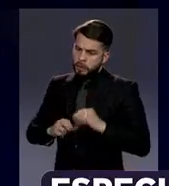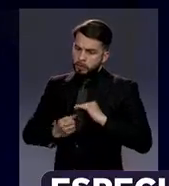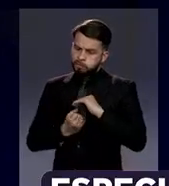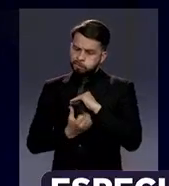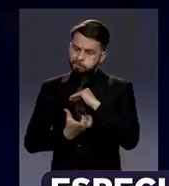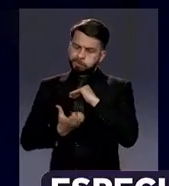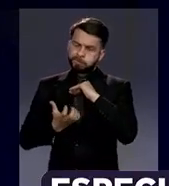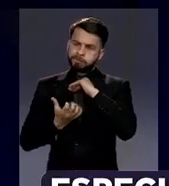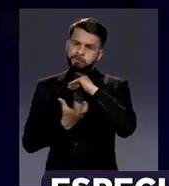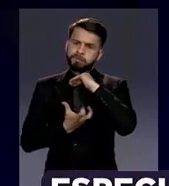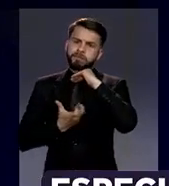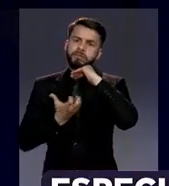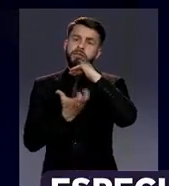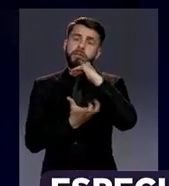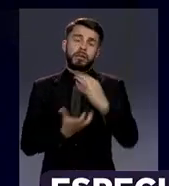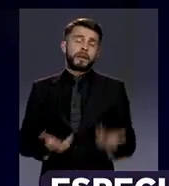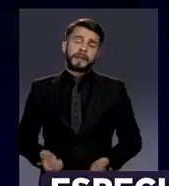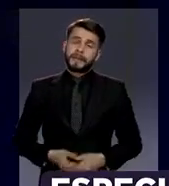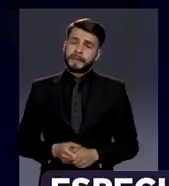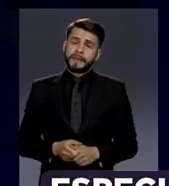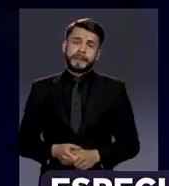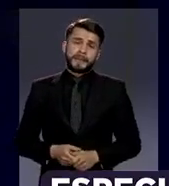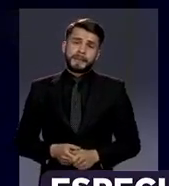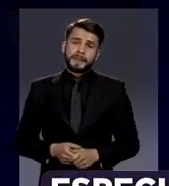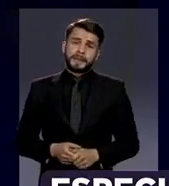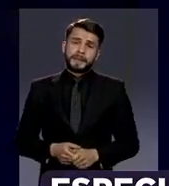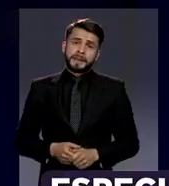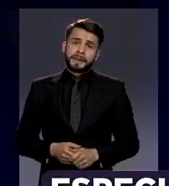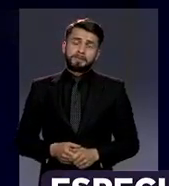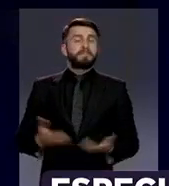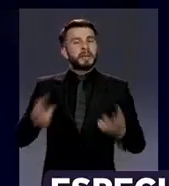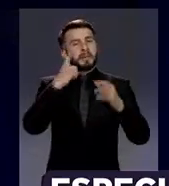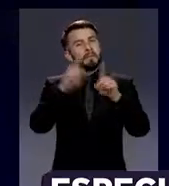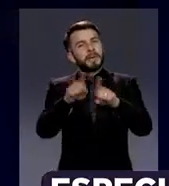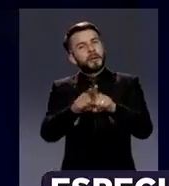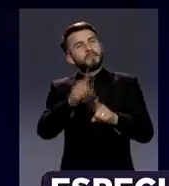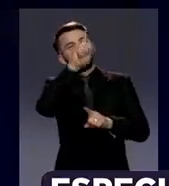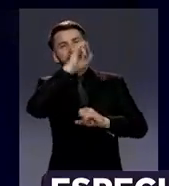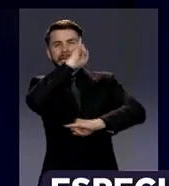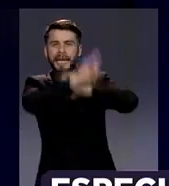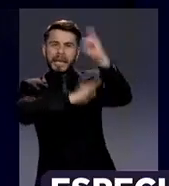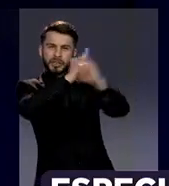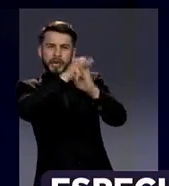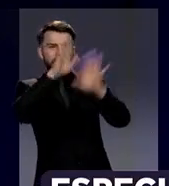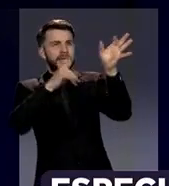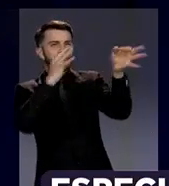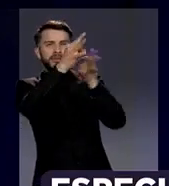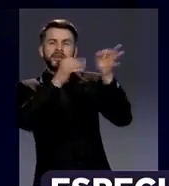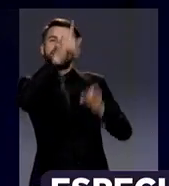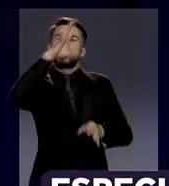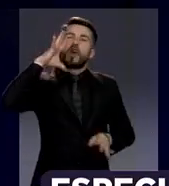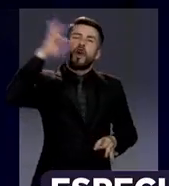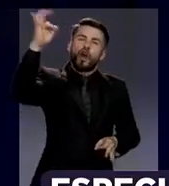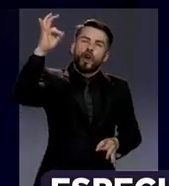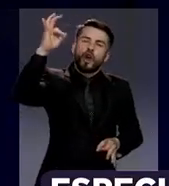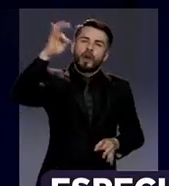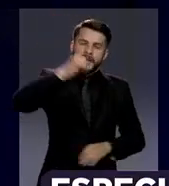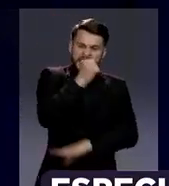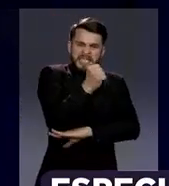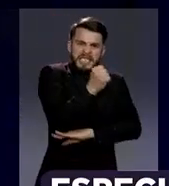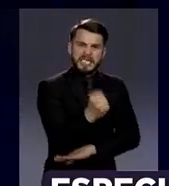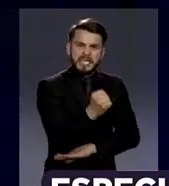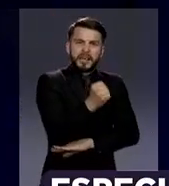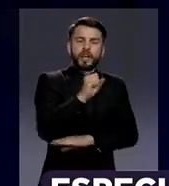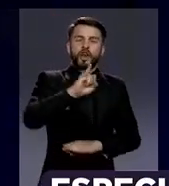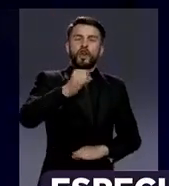al día muchos medios internacionales es que tuvimos nuestro propio caso george floyd la gota que derramó lo copa recordemos que es que es inadmisible no